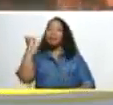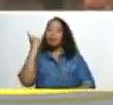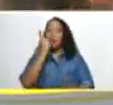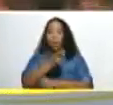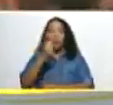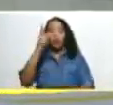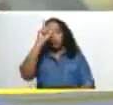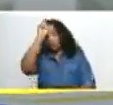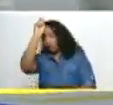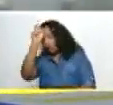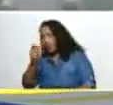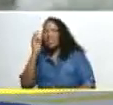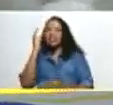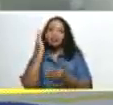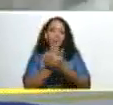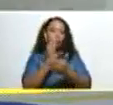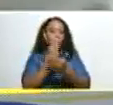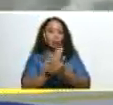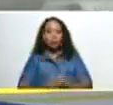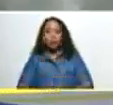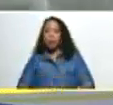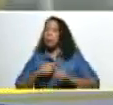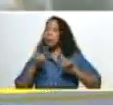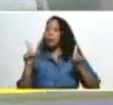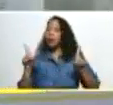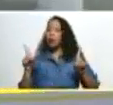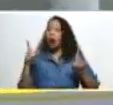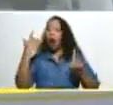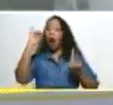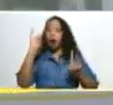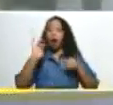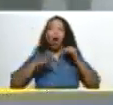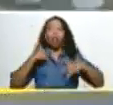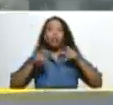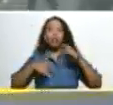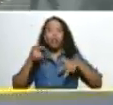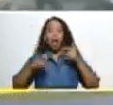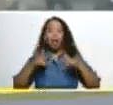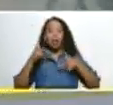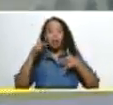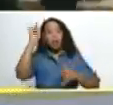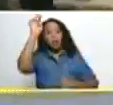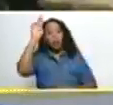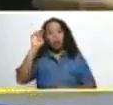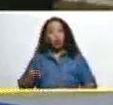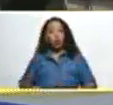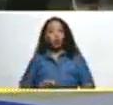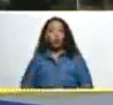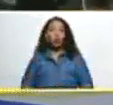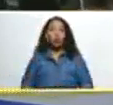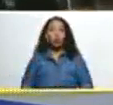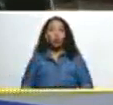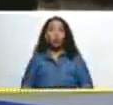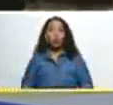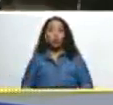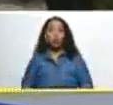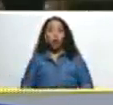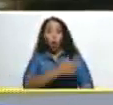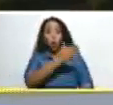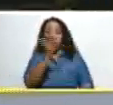homenajear siempre. Pero hay eventos anónimos diarios de los cuales ustedes son